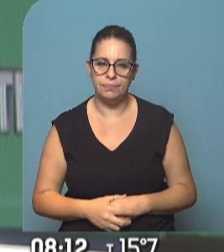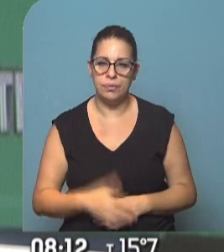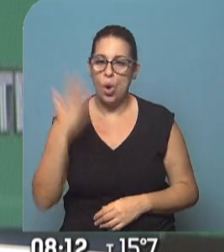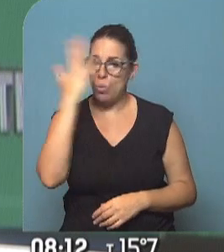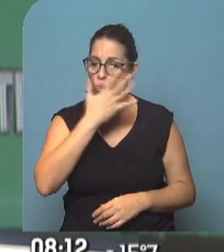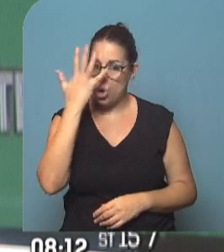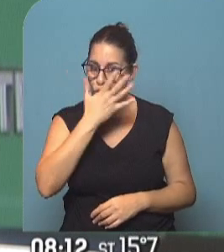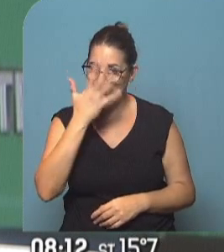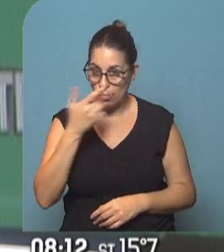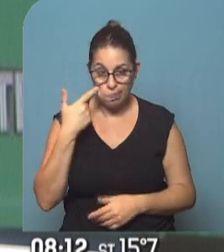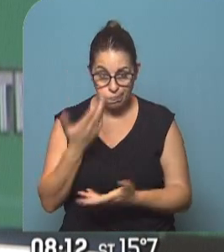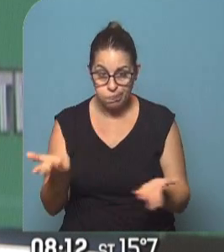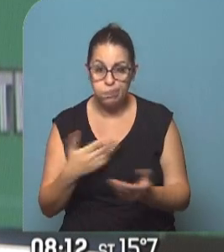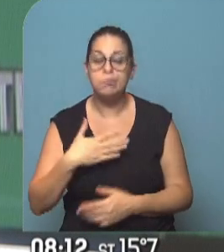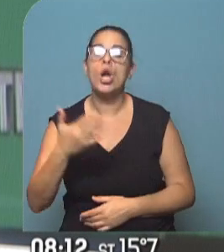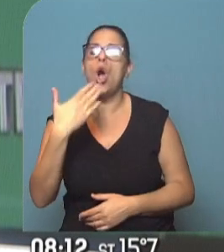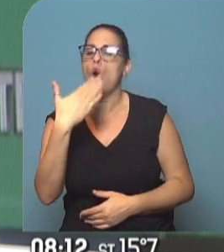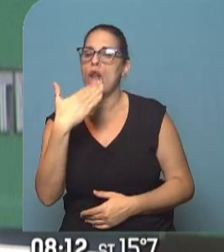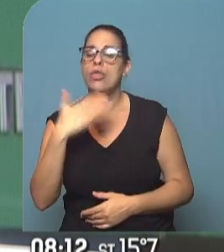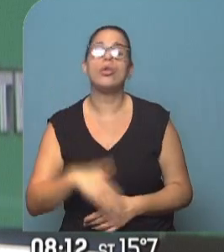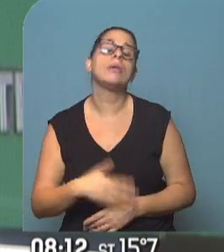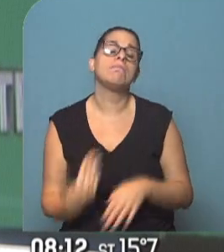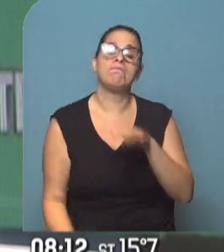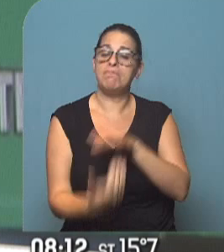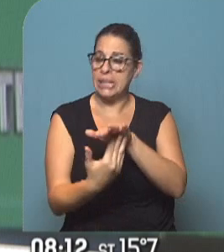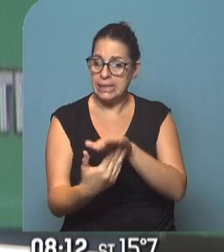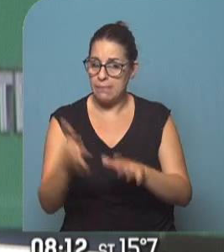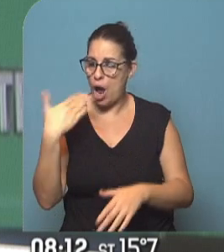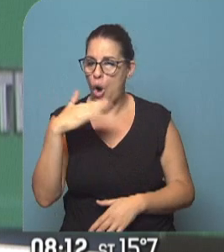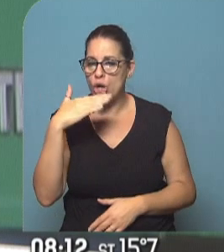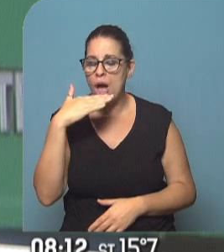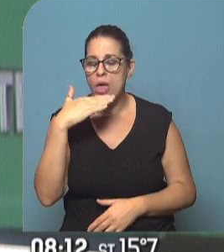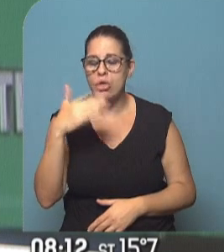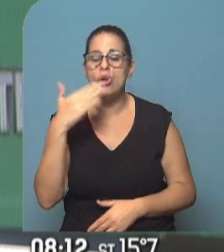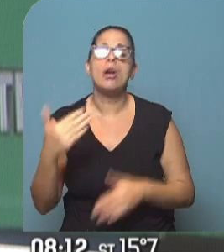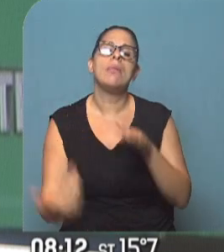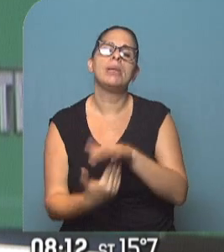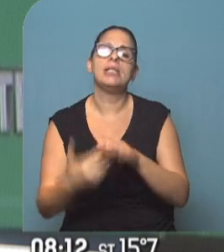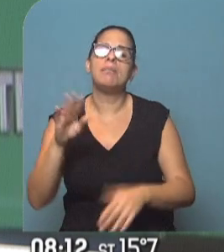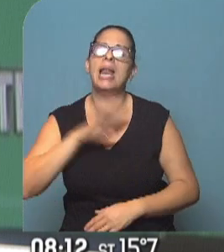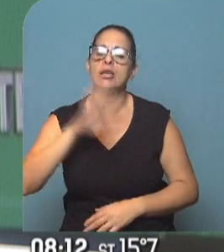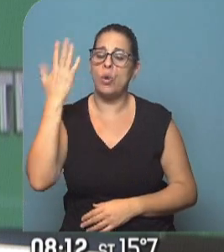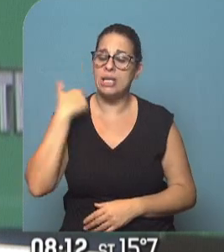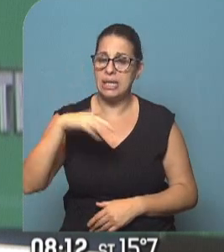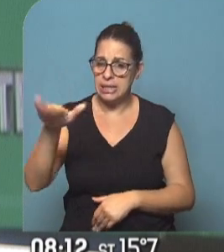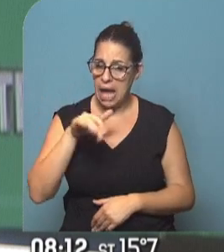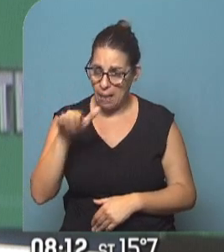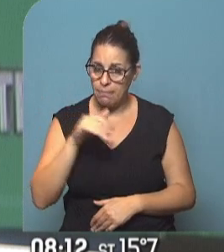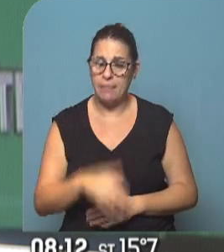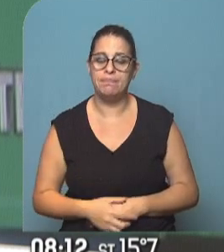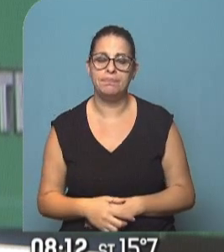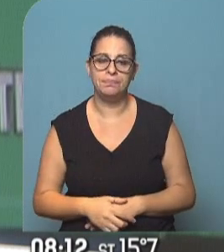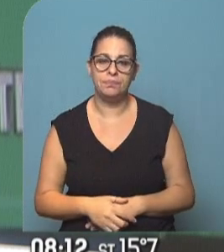Hugo Moyano, como vimos, el orador central, el orador principal del acto ayer convocado por